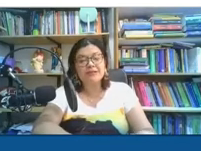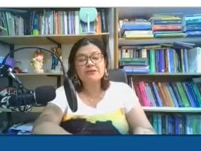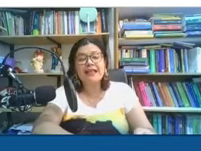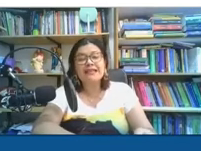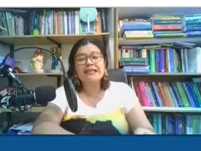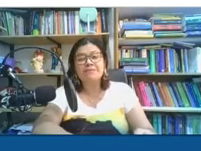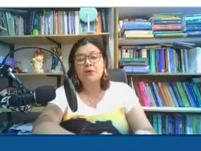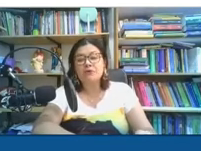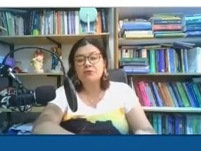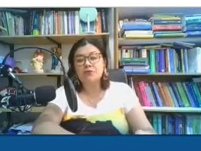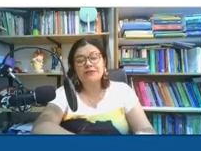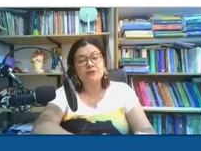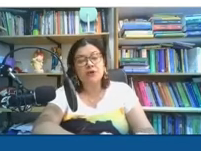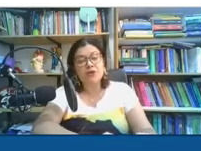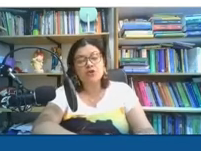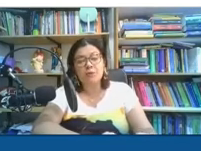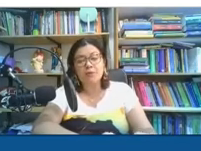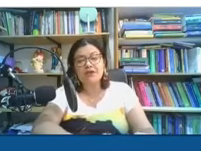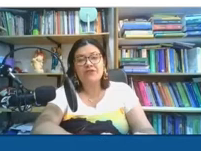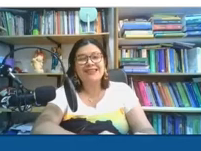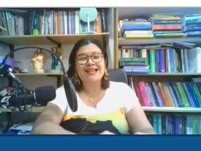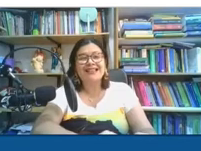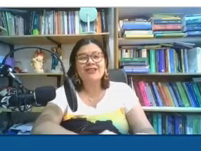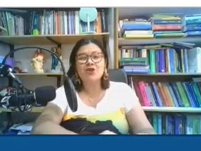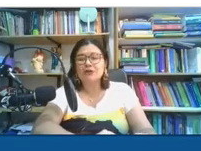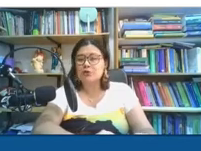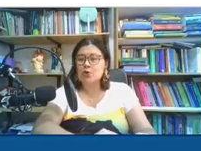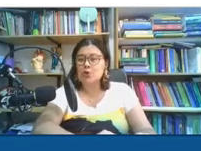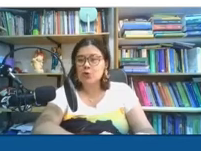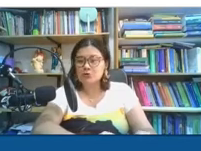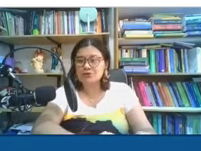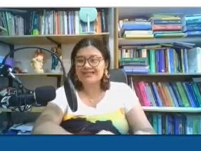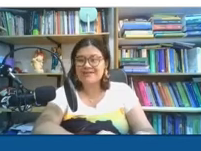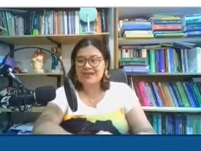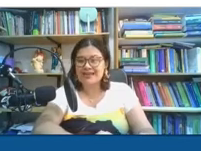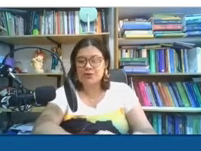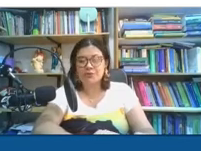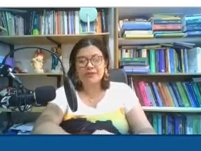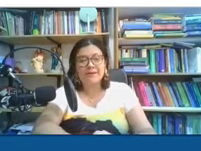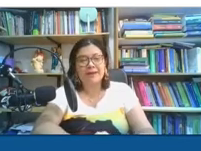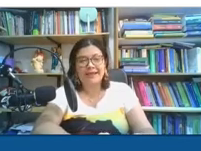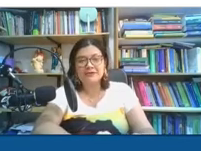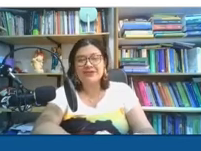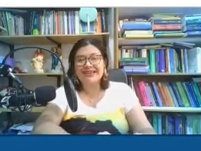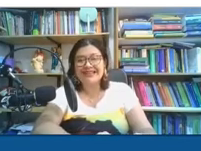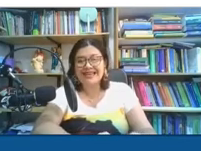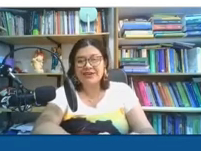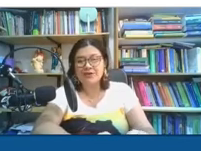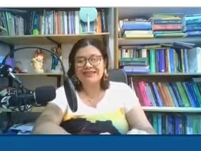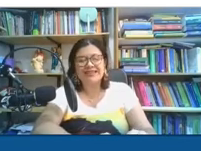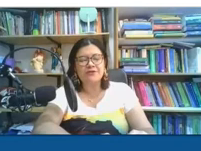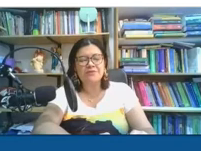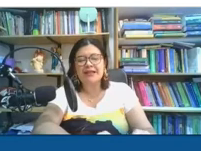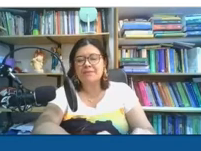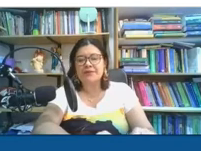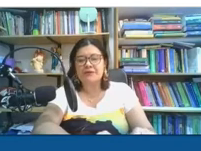marca personal y por supuesto no podría faltar lo que son concursos de mérito para eso en el día de